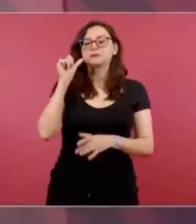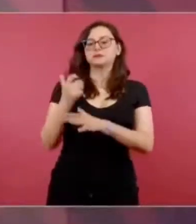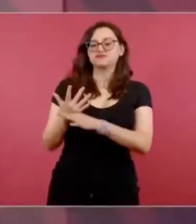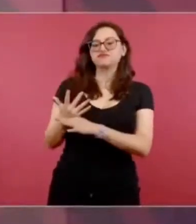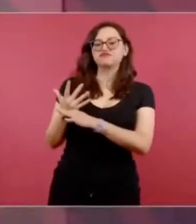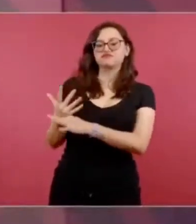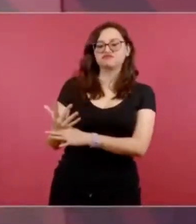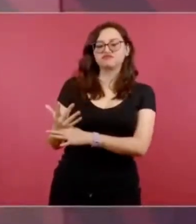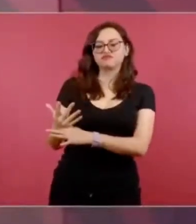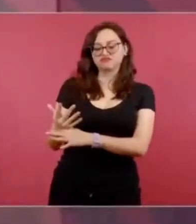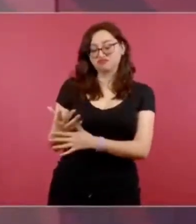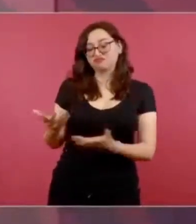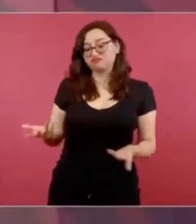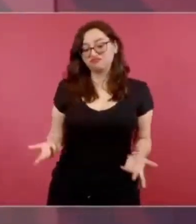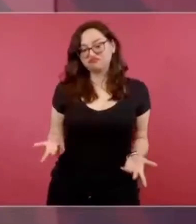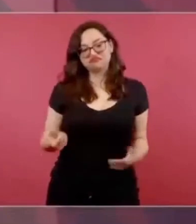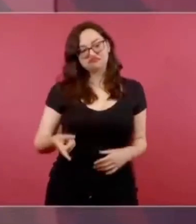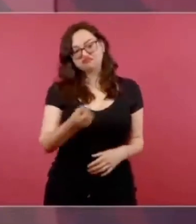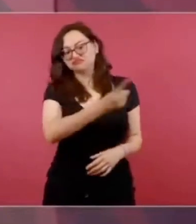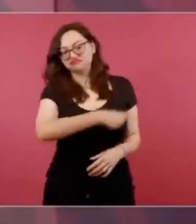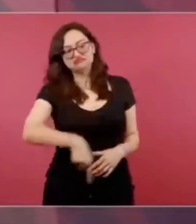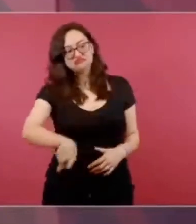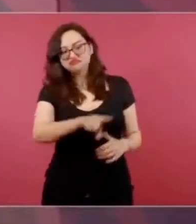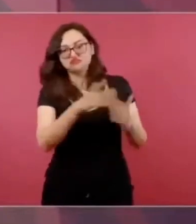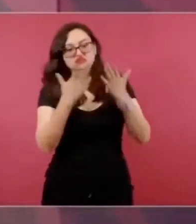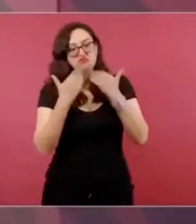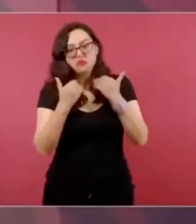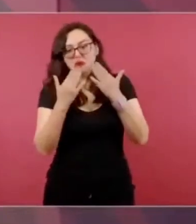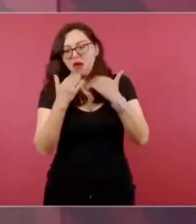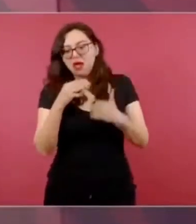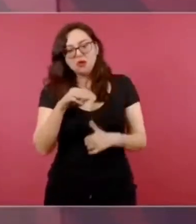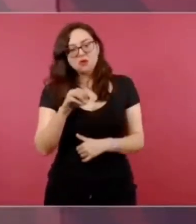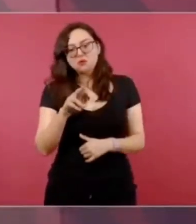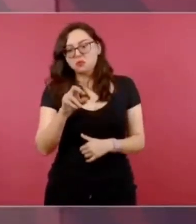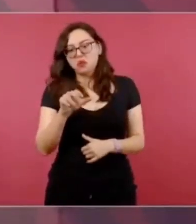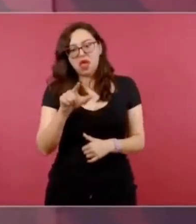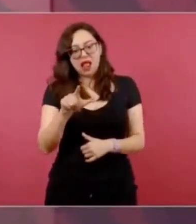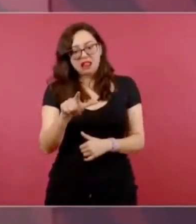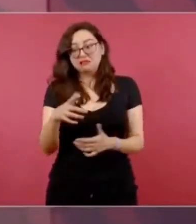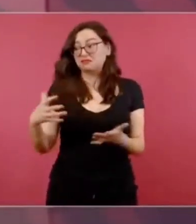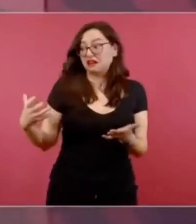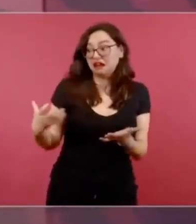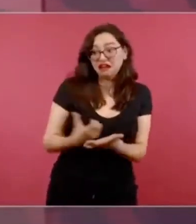el triunfo de la reacción es moralmente imposible.